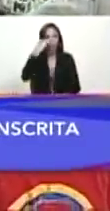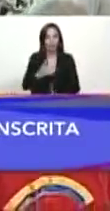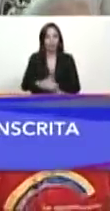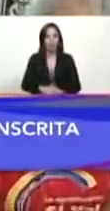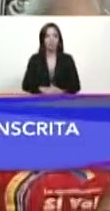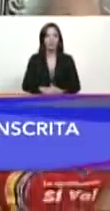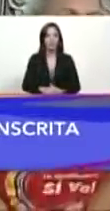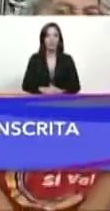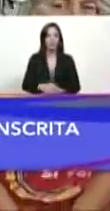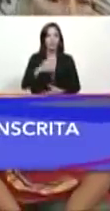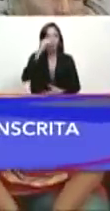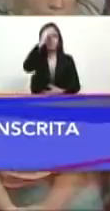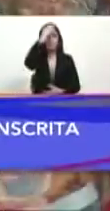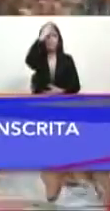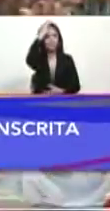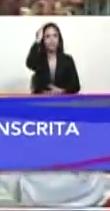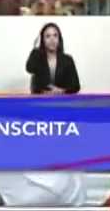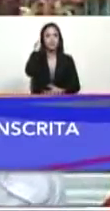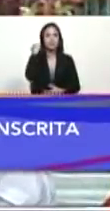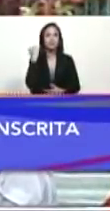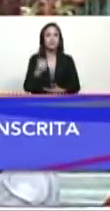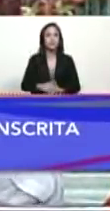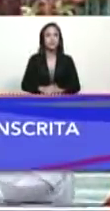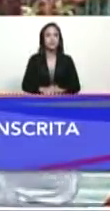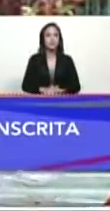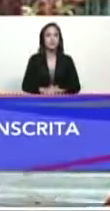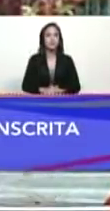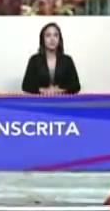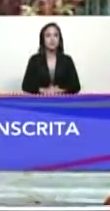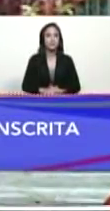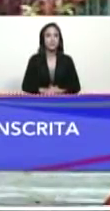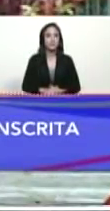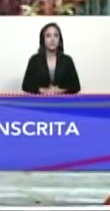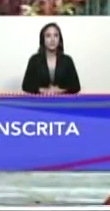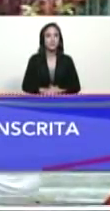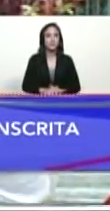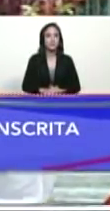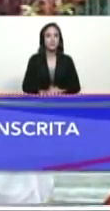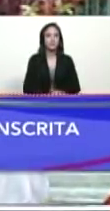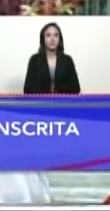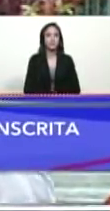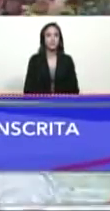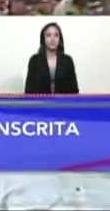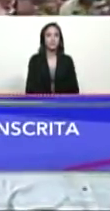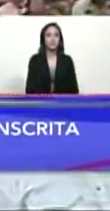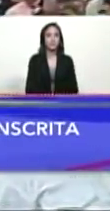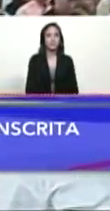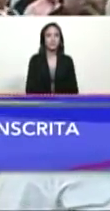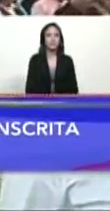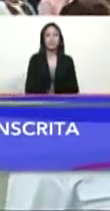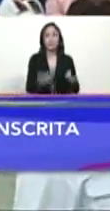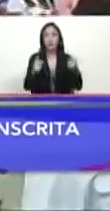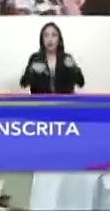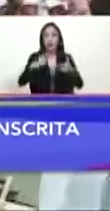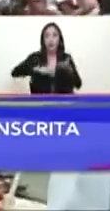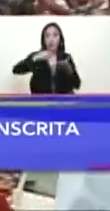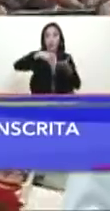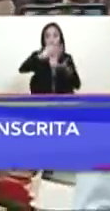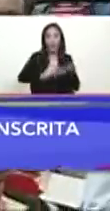militares. Bueno, vamos a proceder ahora a firmar.